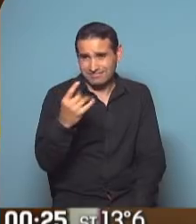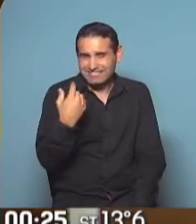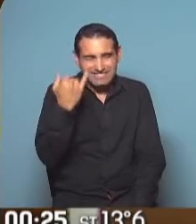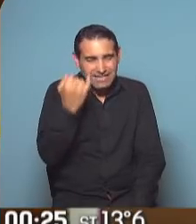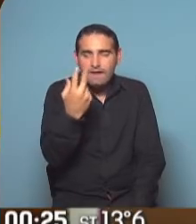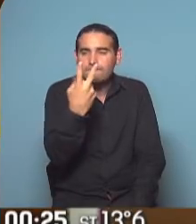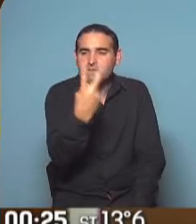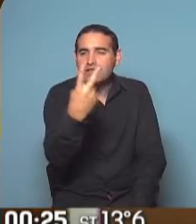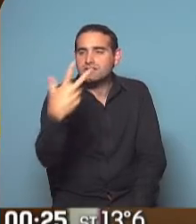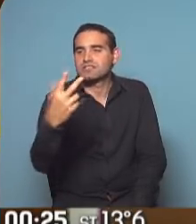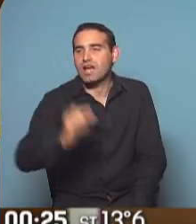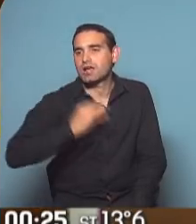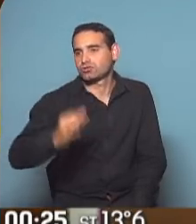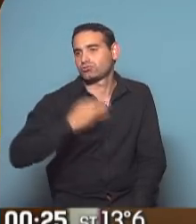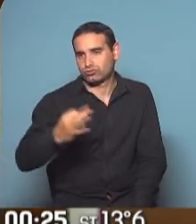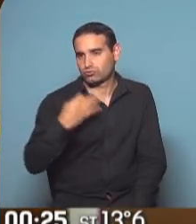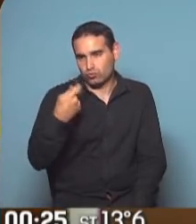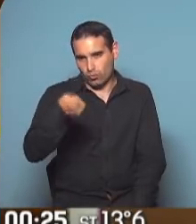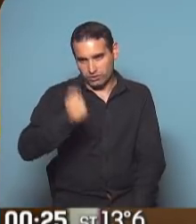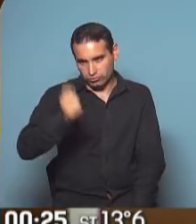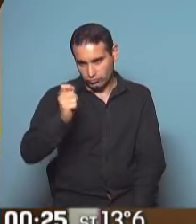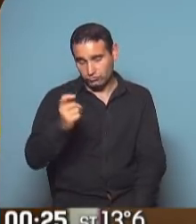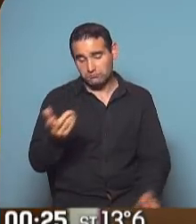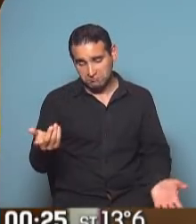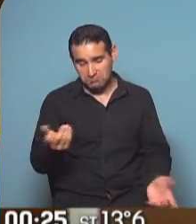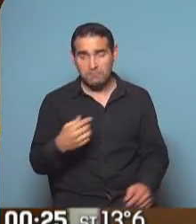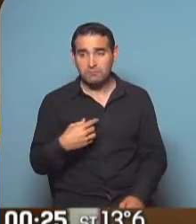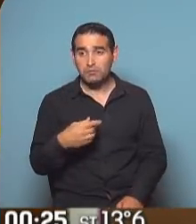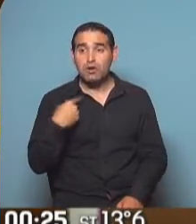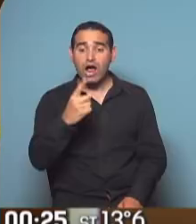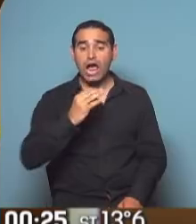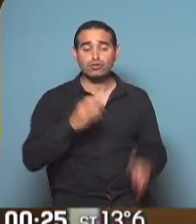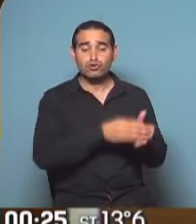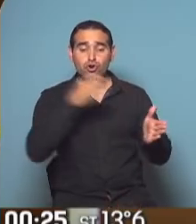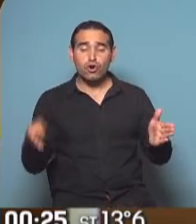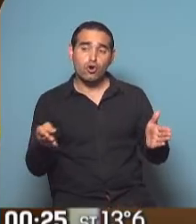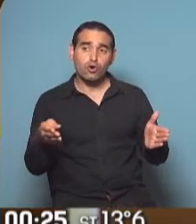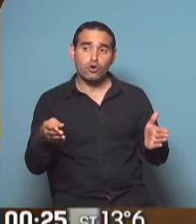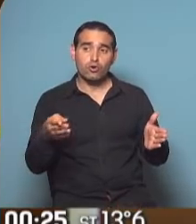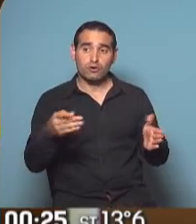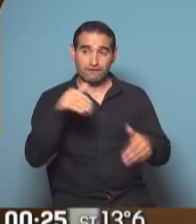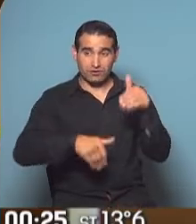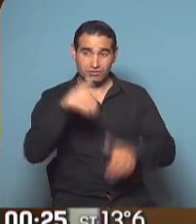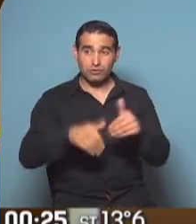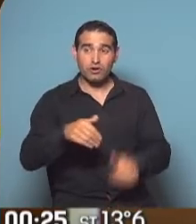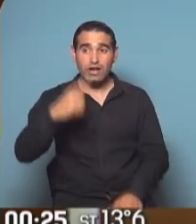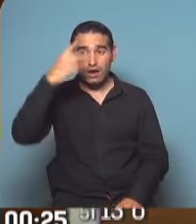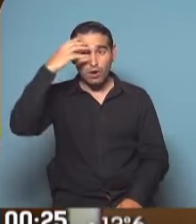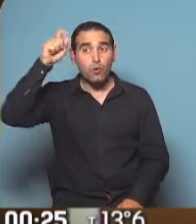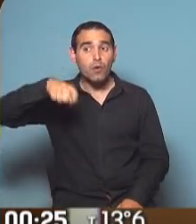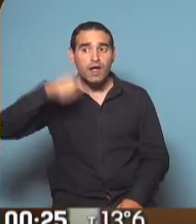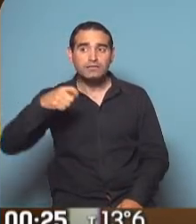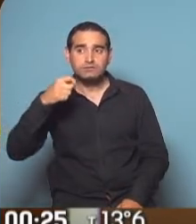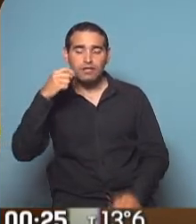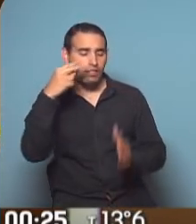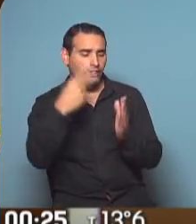pero claro en años electorales desgraciadamente jueces que en lugar de leer los códigos leen las encuestas y entonces empiezan a